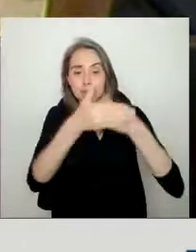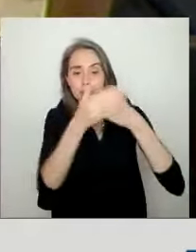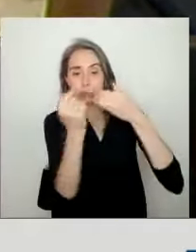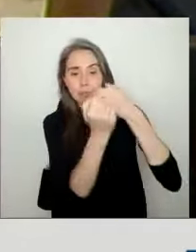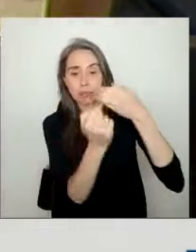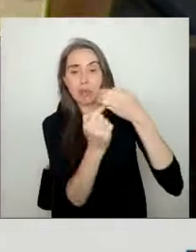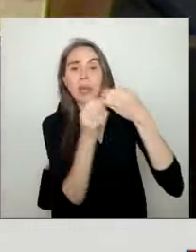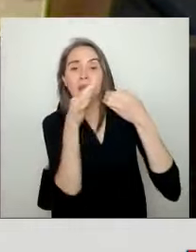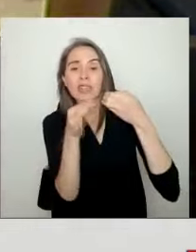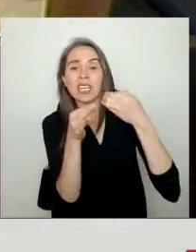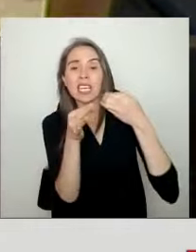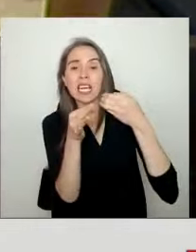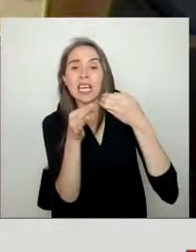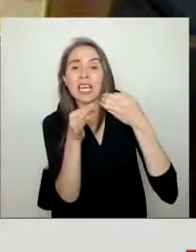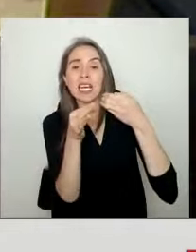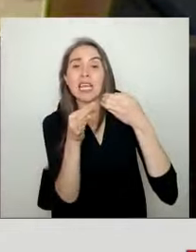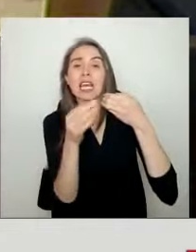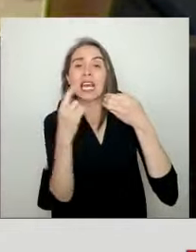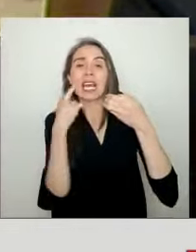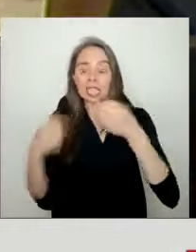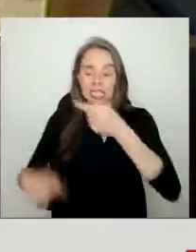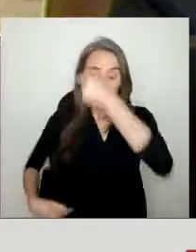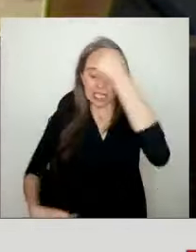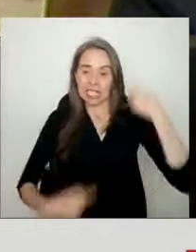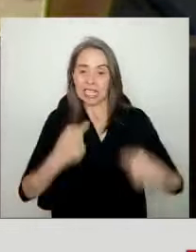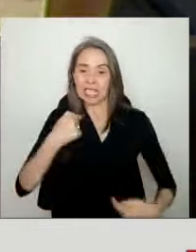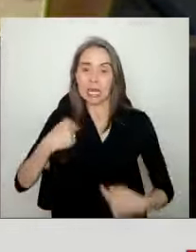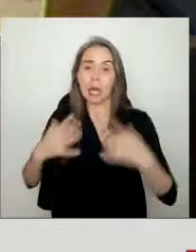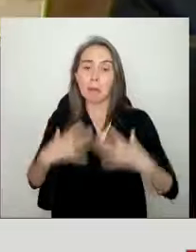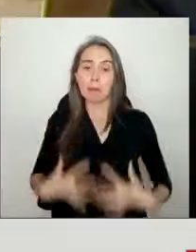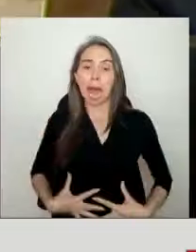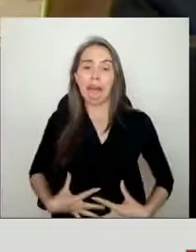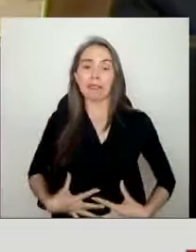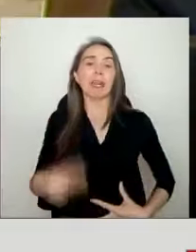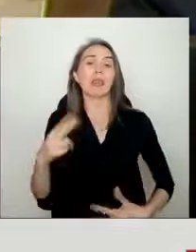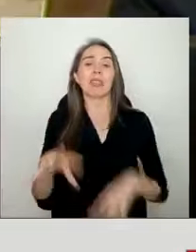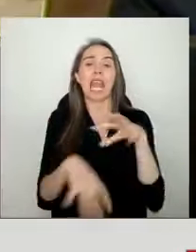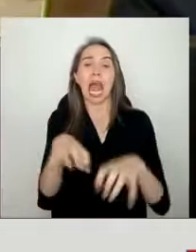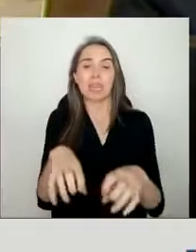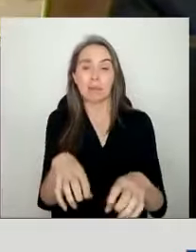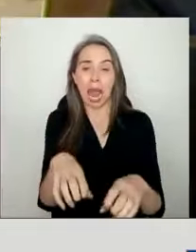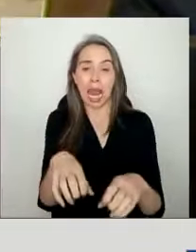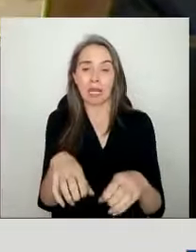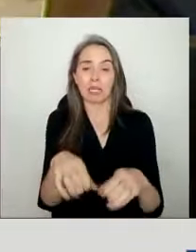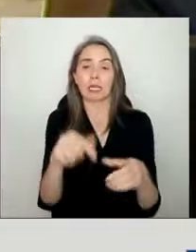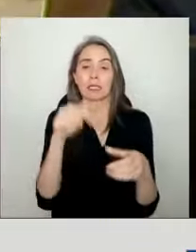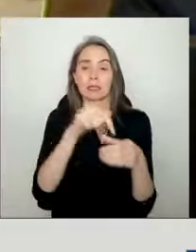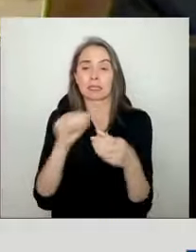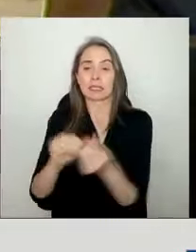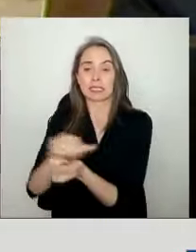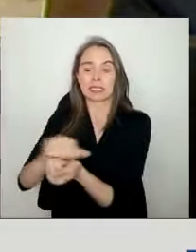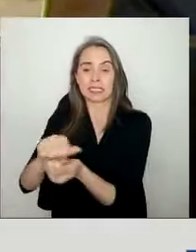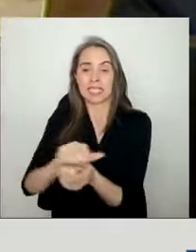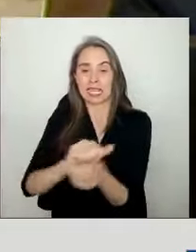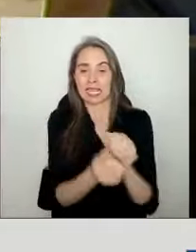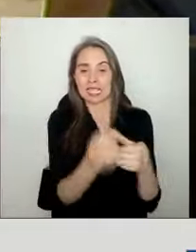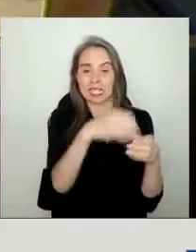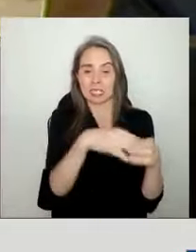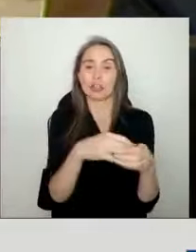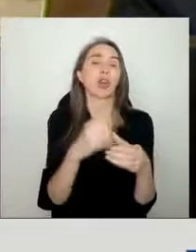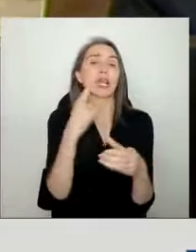partes de los animales que contienen las partes de los animales que contienen así como los productos con que estos